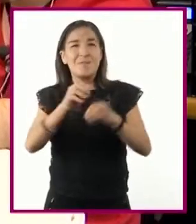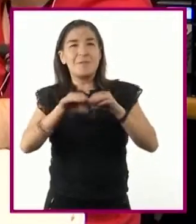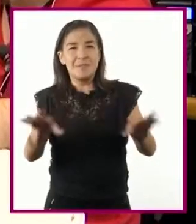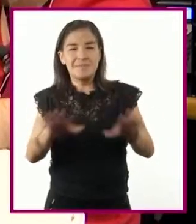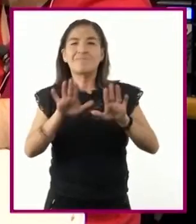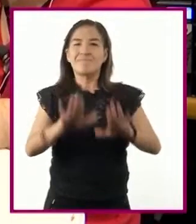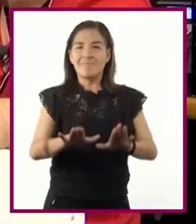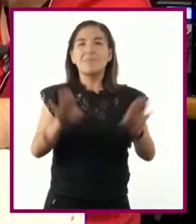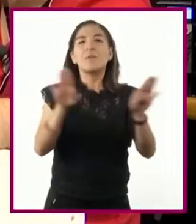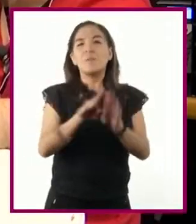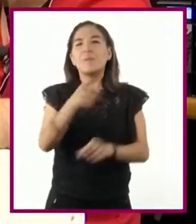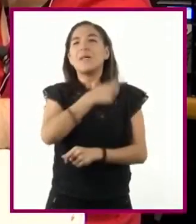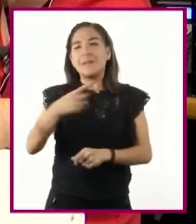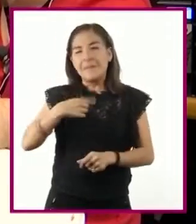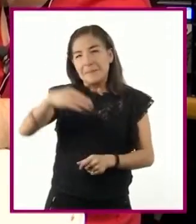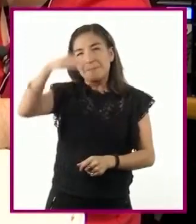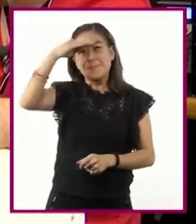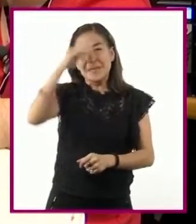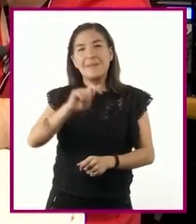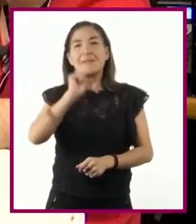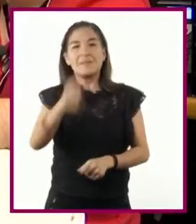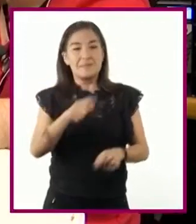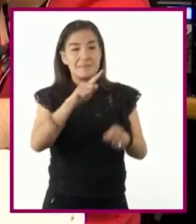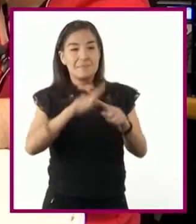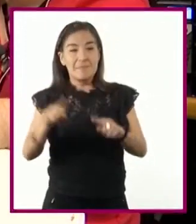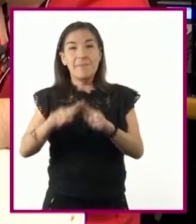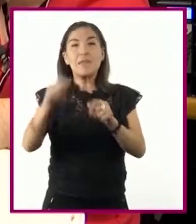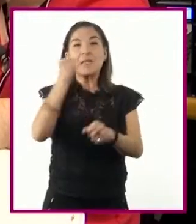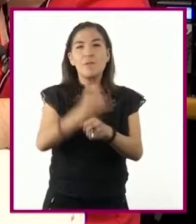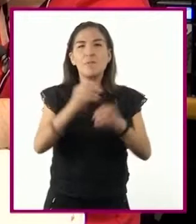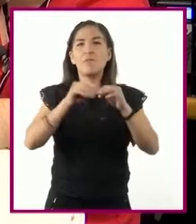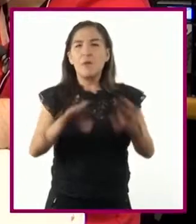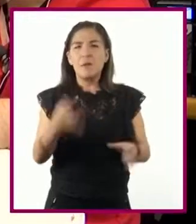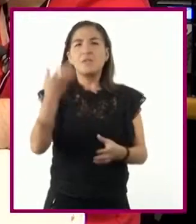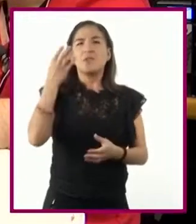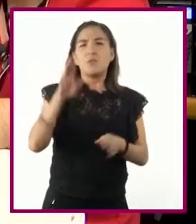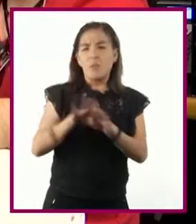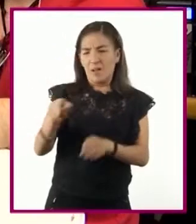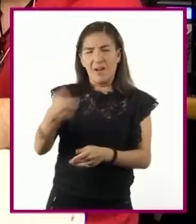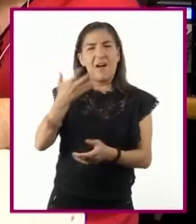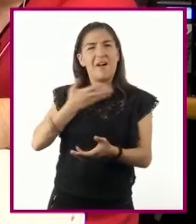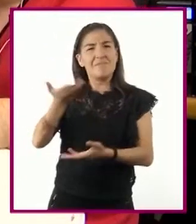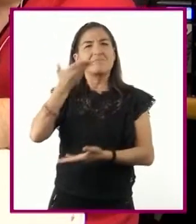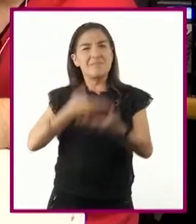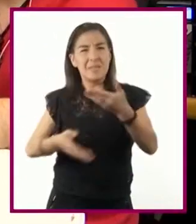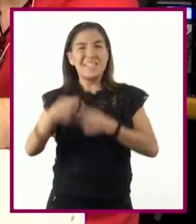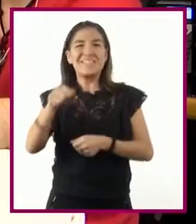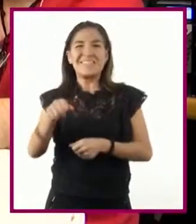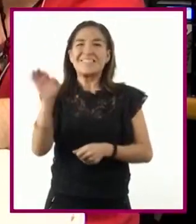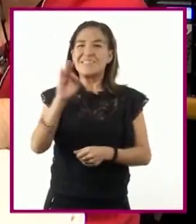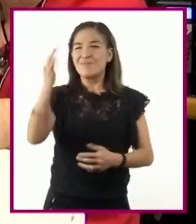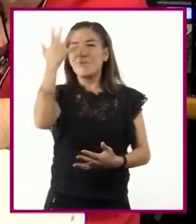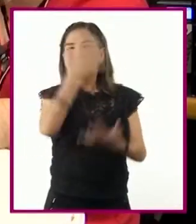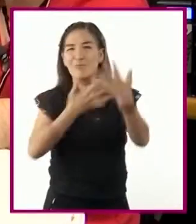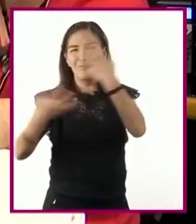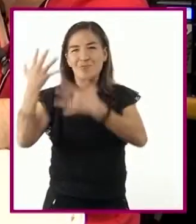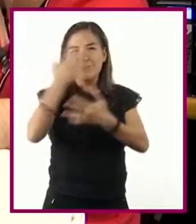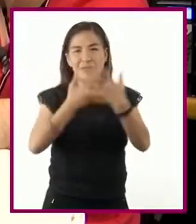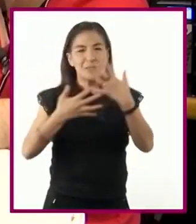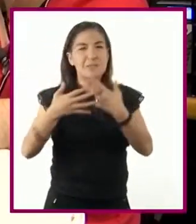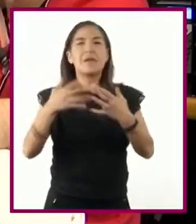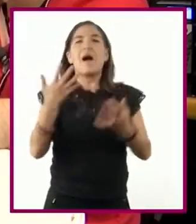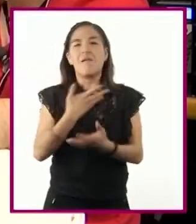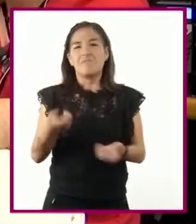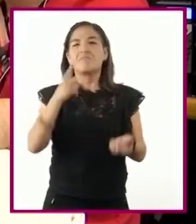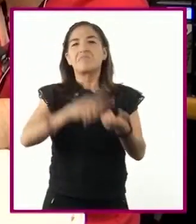por demás recalcar que muchas informaciones se comparten con el fin de generar confusión, ofrecer